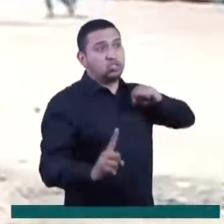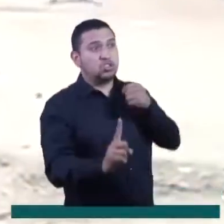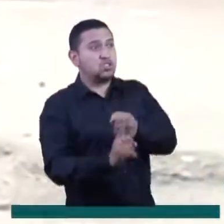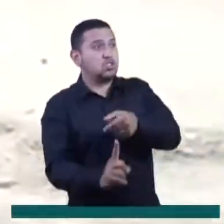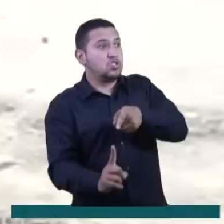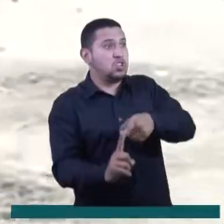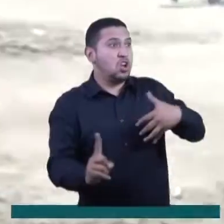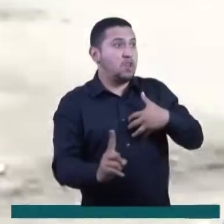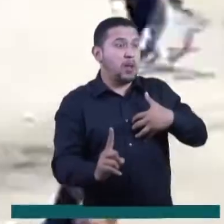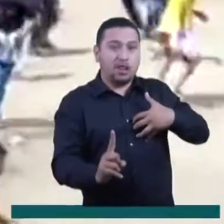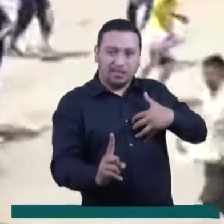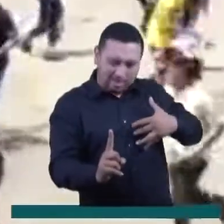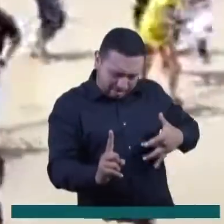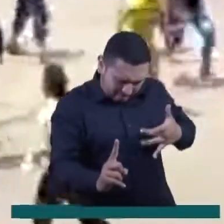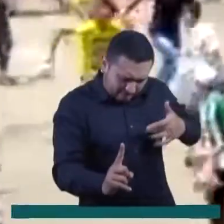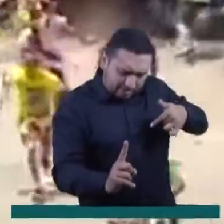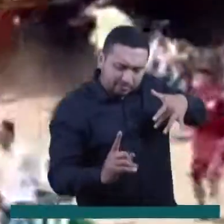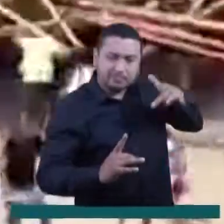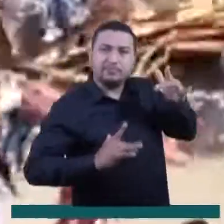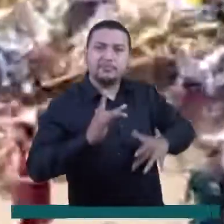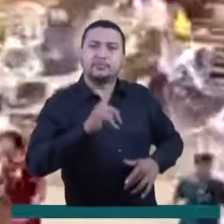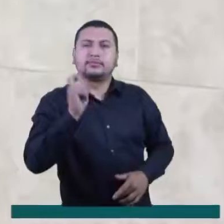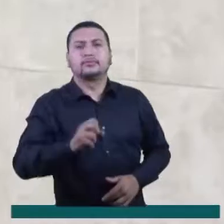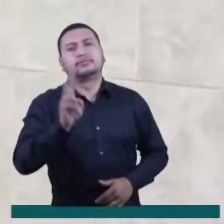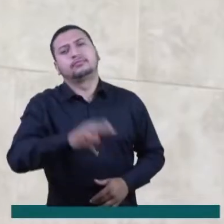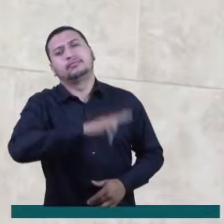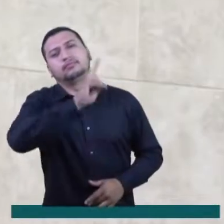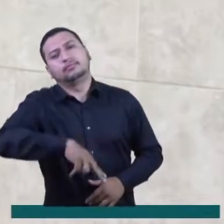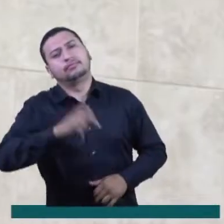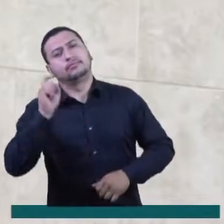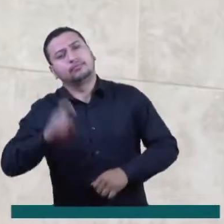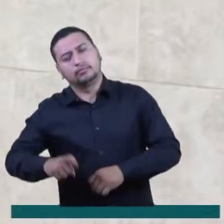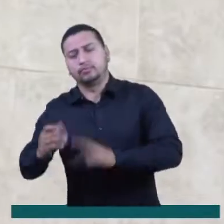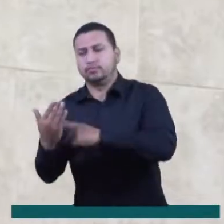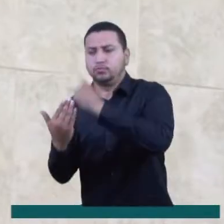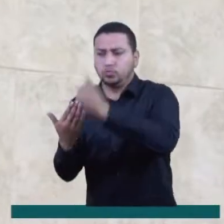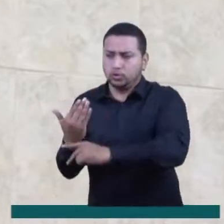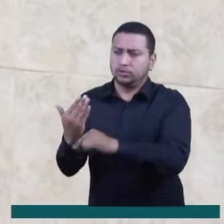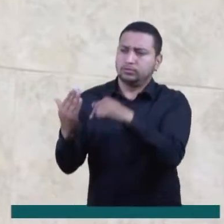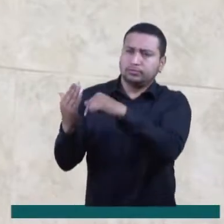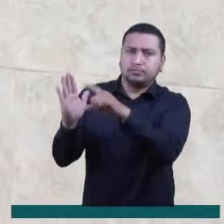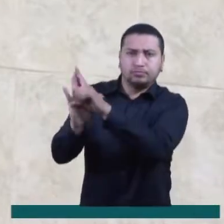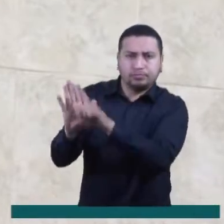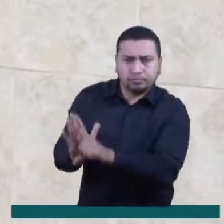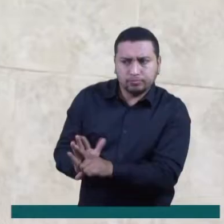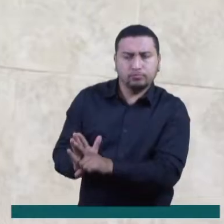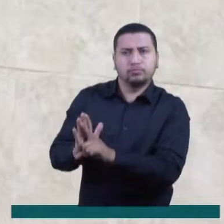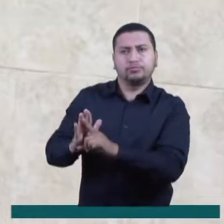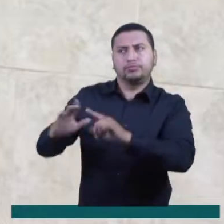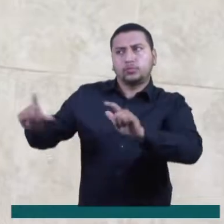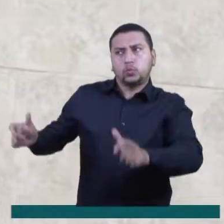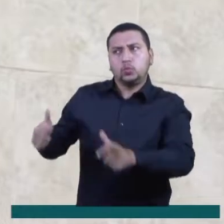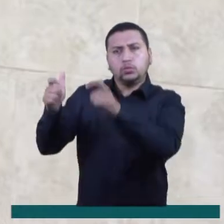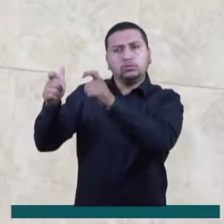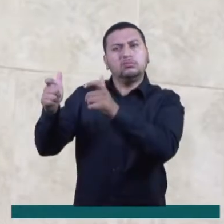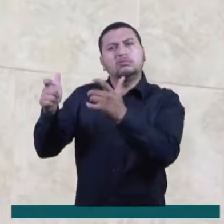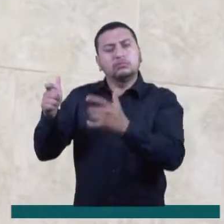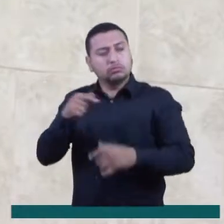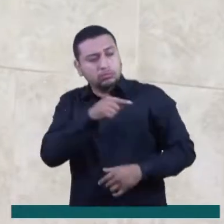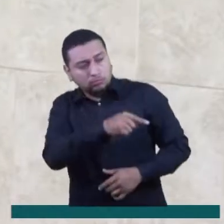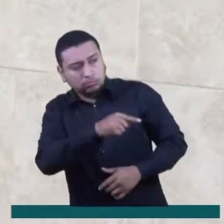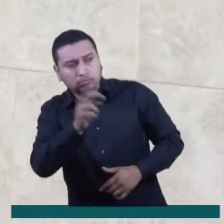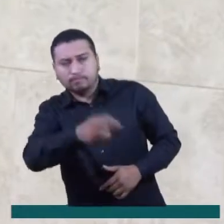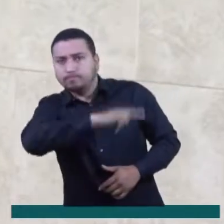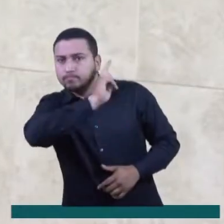los animales. Esto se tiene que abolir definitivamente, tienen que haber proyectos en el Congreso donde se prohíba y se